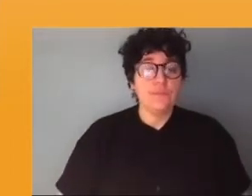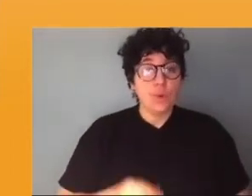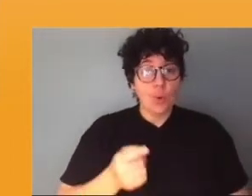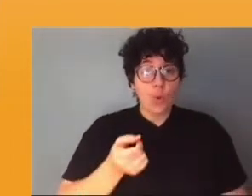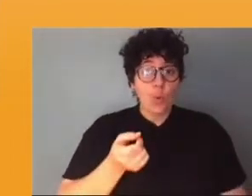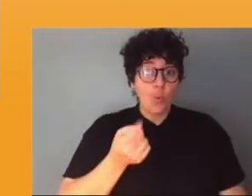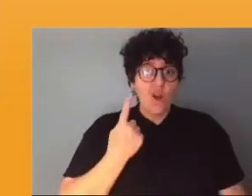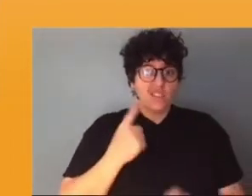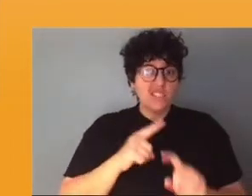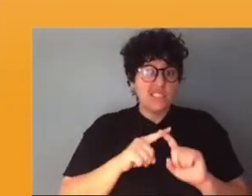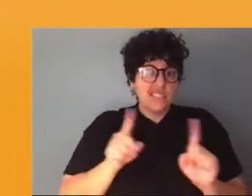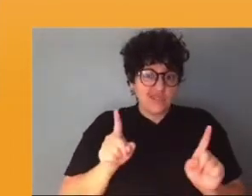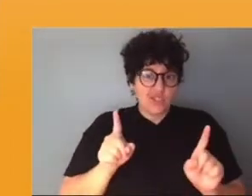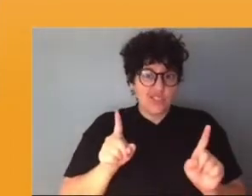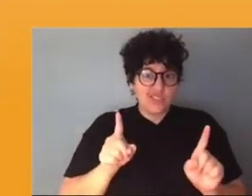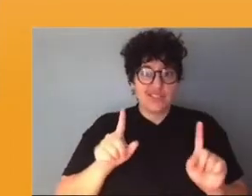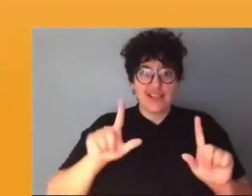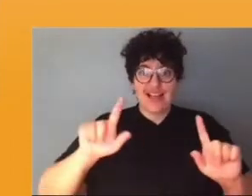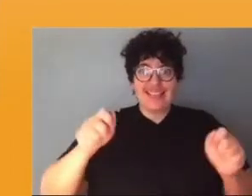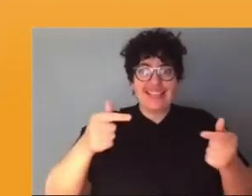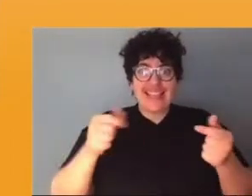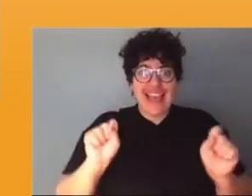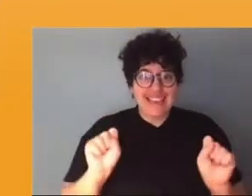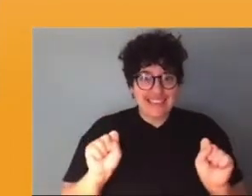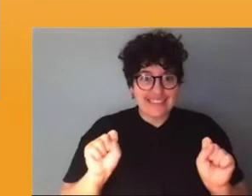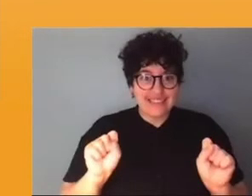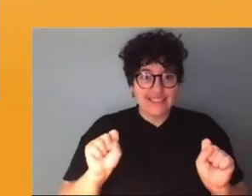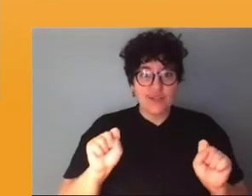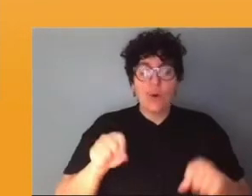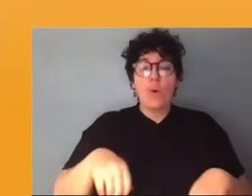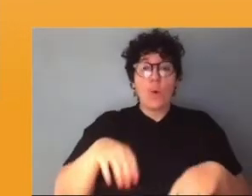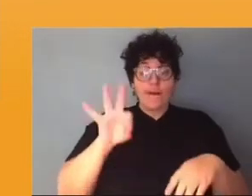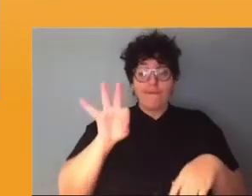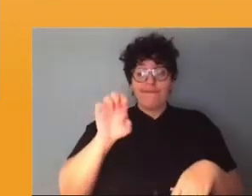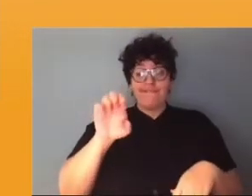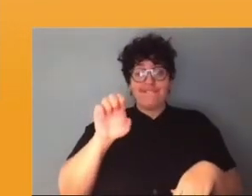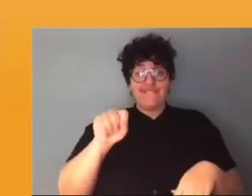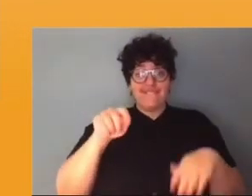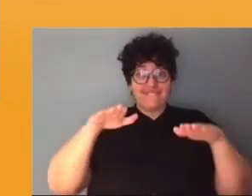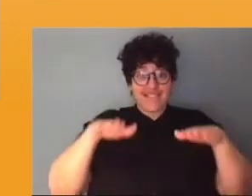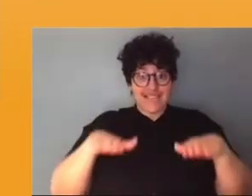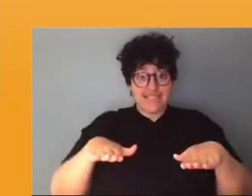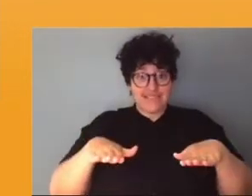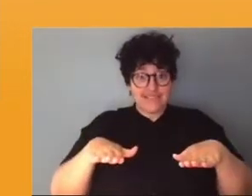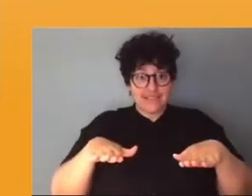Una de las principales diferencias son lo que hacemos con las piernas, con los pies.